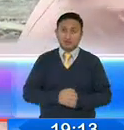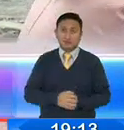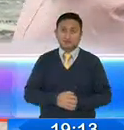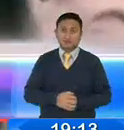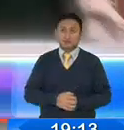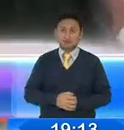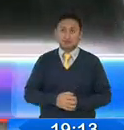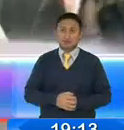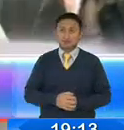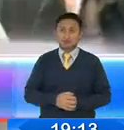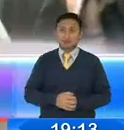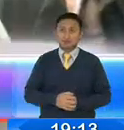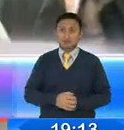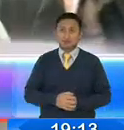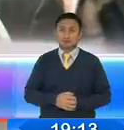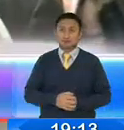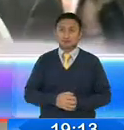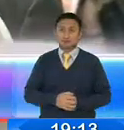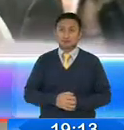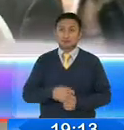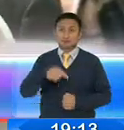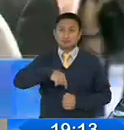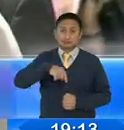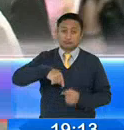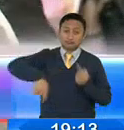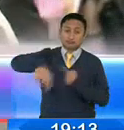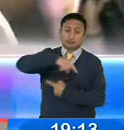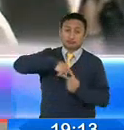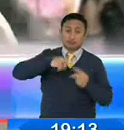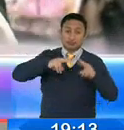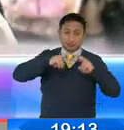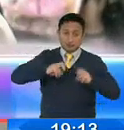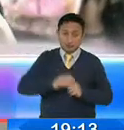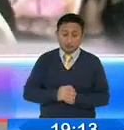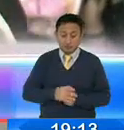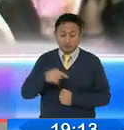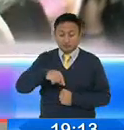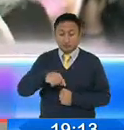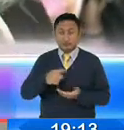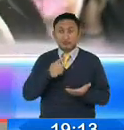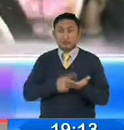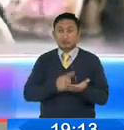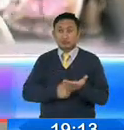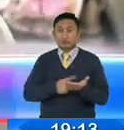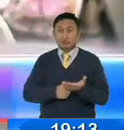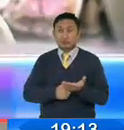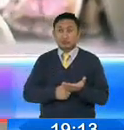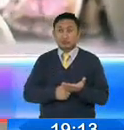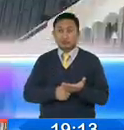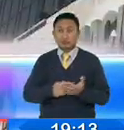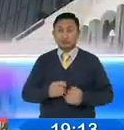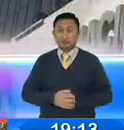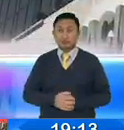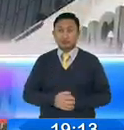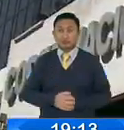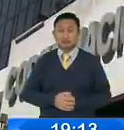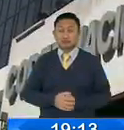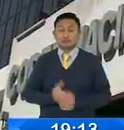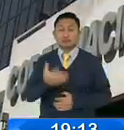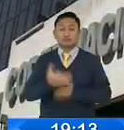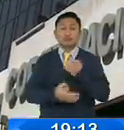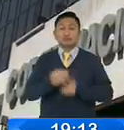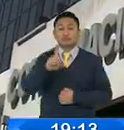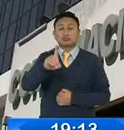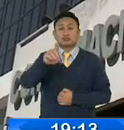pandemia. Estamos regresando a la investigación. Vamos a estar en la audiencia de formulación de cargos. La jueza Daniela Camacho se inhibió